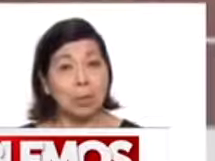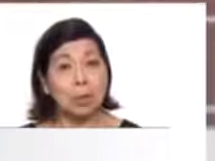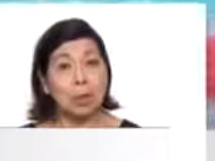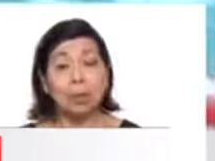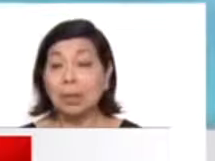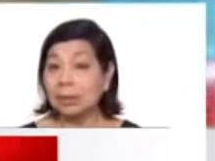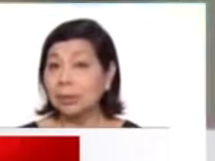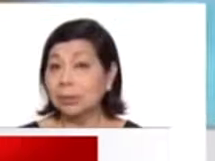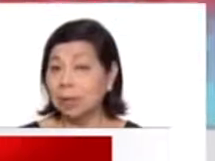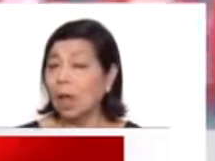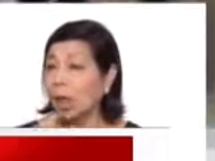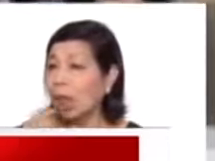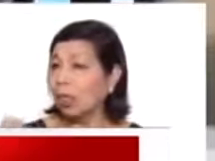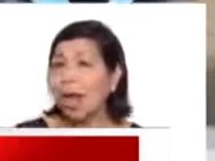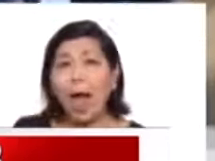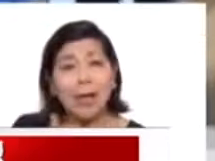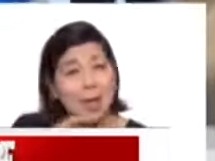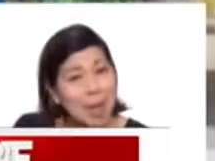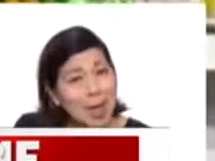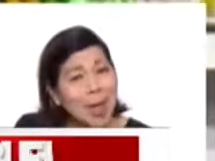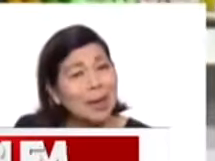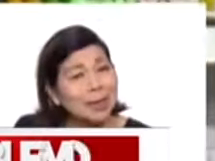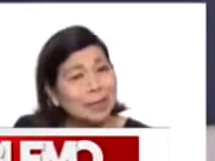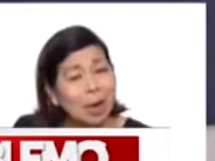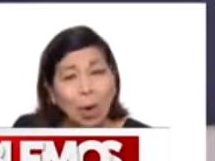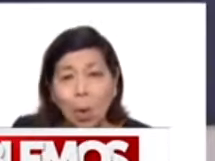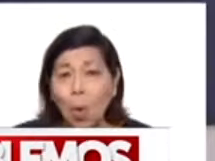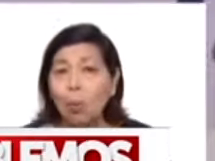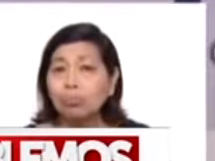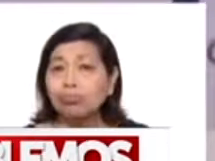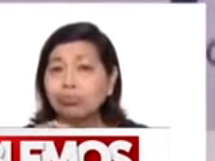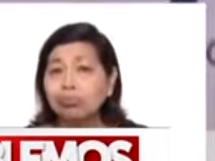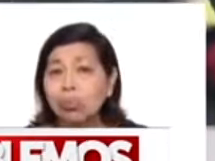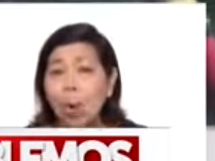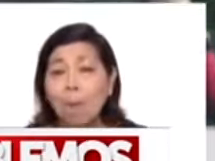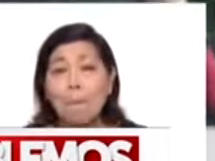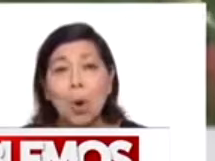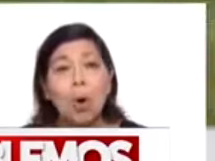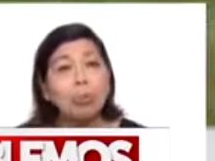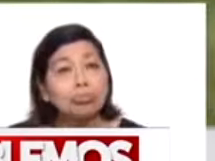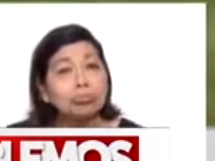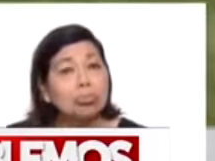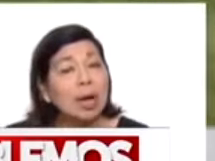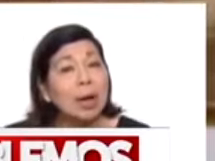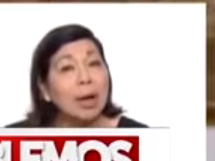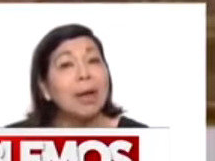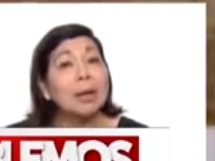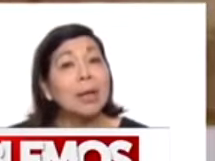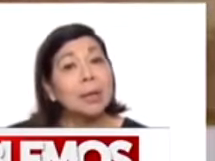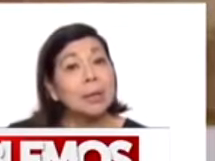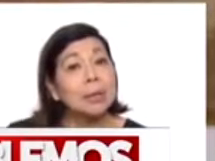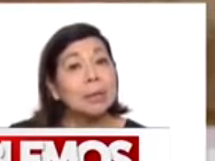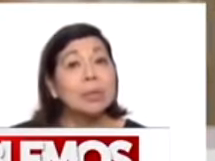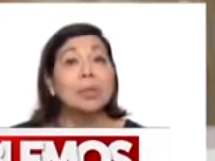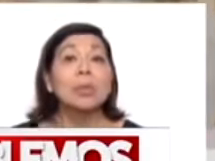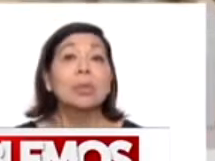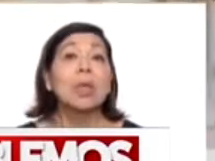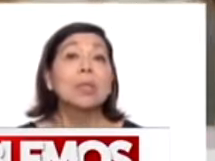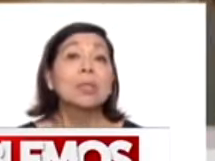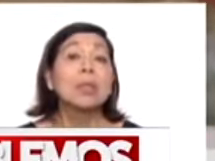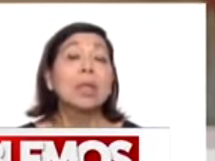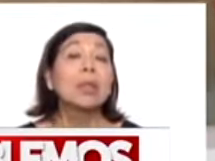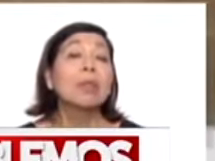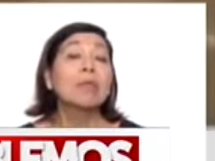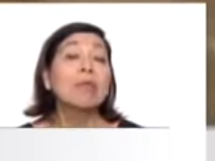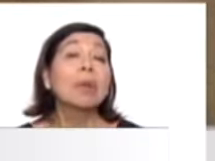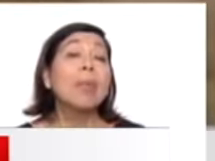esta ceremonia, nos decía que ayer mismo hemos lanzado el Campeonato Mundial de Atletismo, en el que participarán